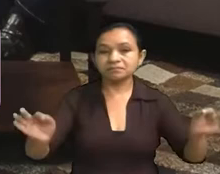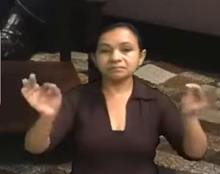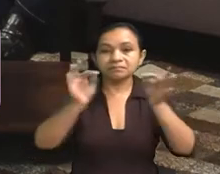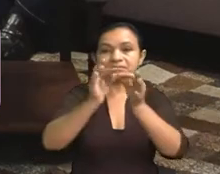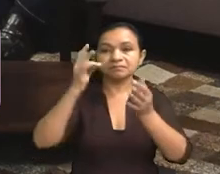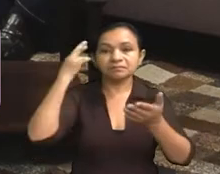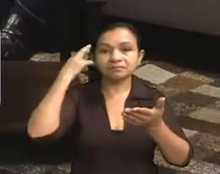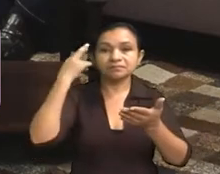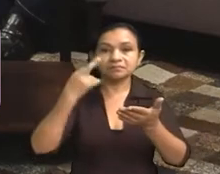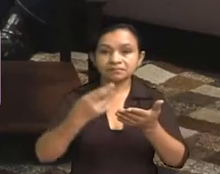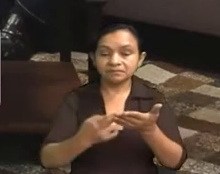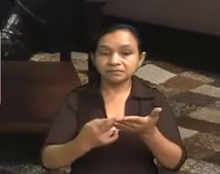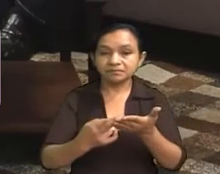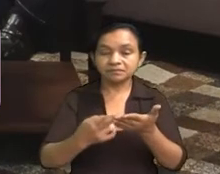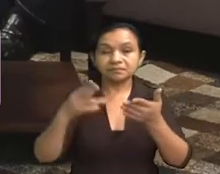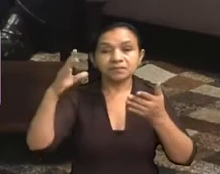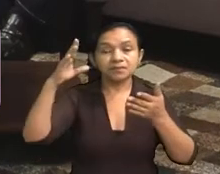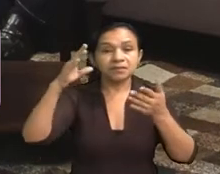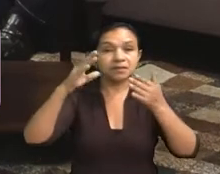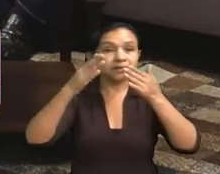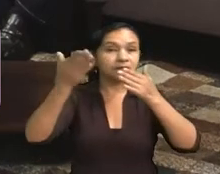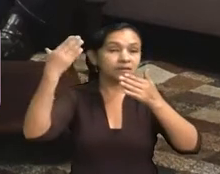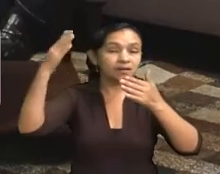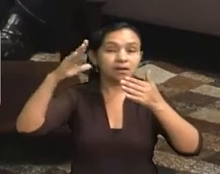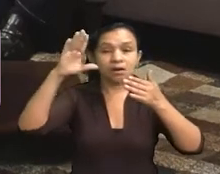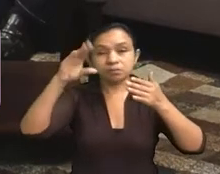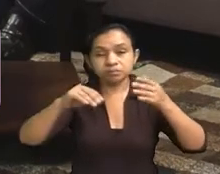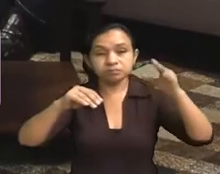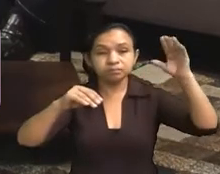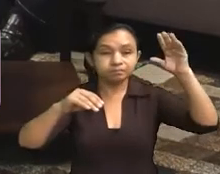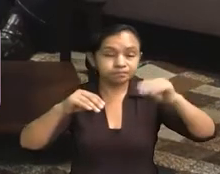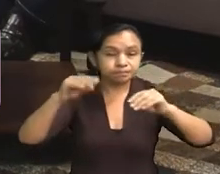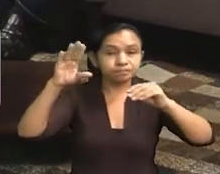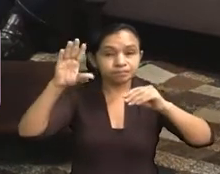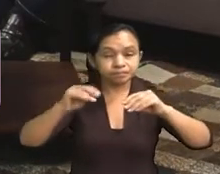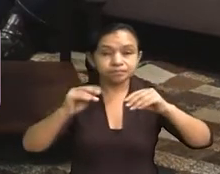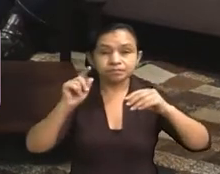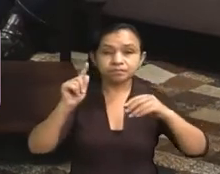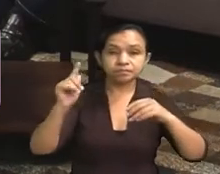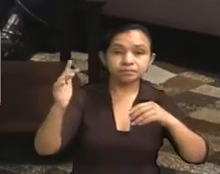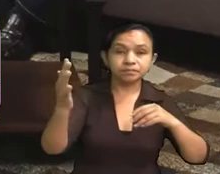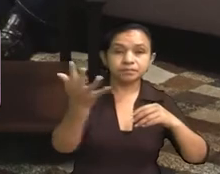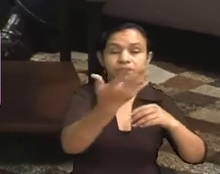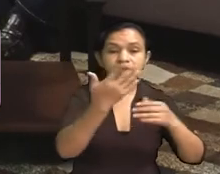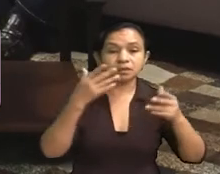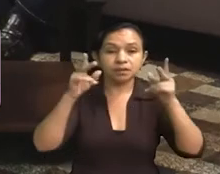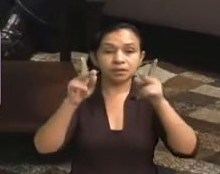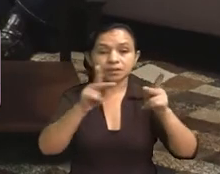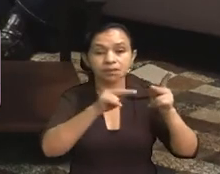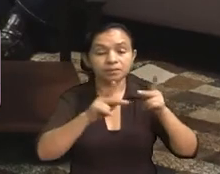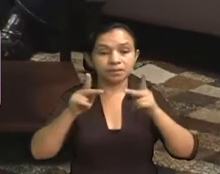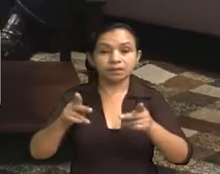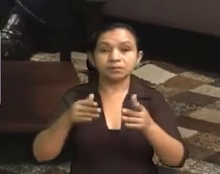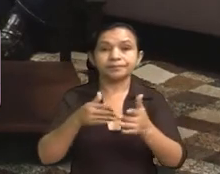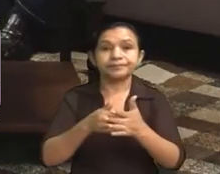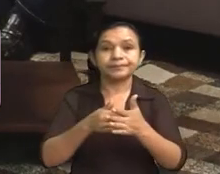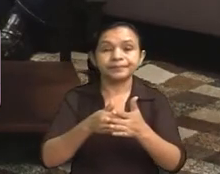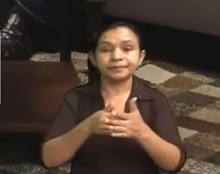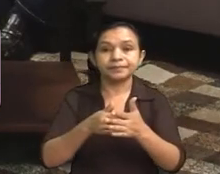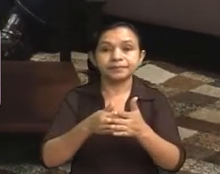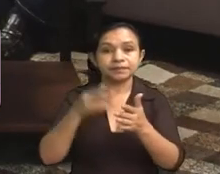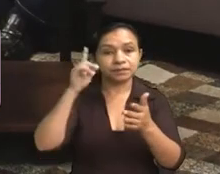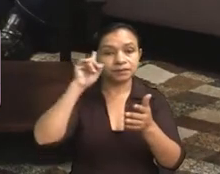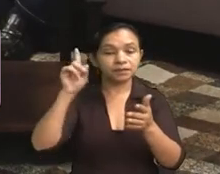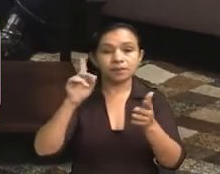Recordemos la época de los apagones, que pasábamos 12, 14 horas aquí, entonces todo el mundo quieto, sin hacer nada. Entonces, eso,